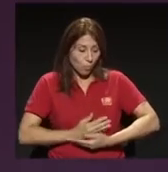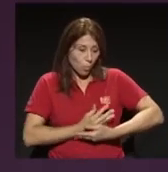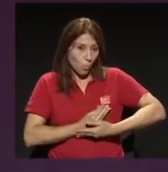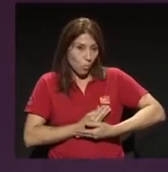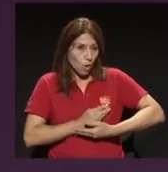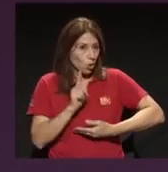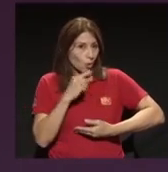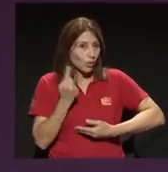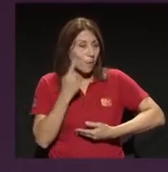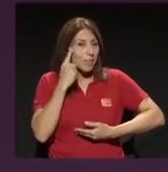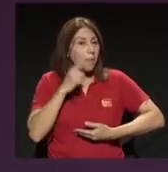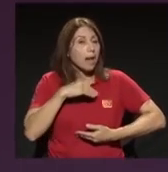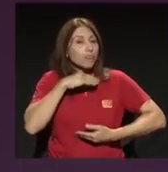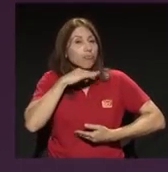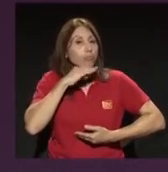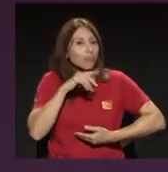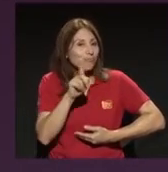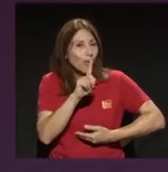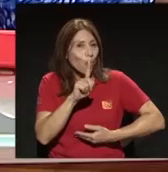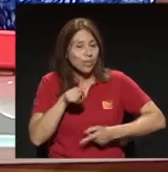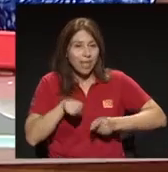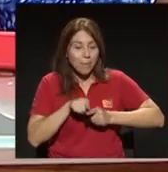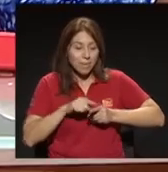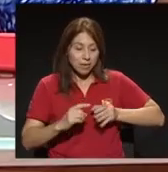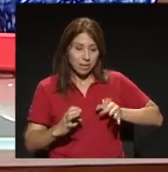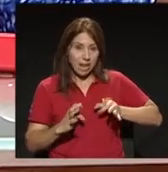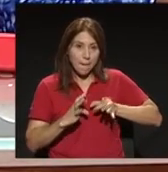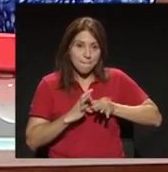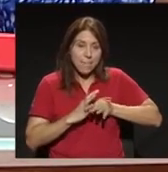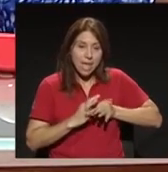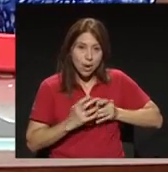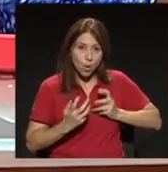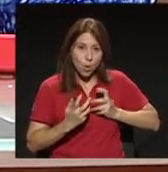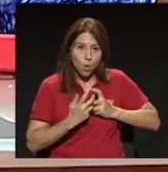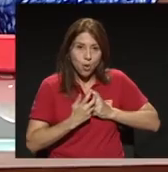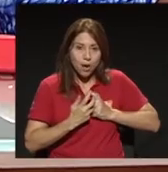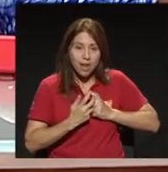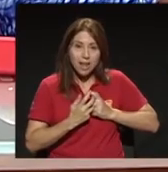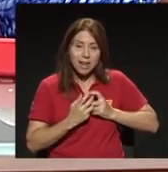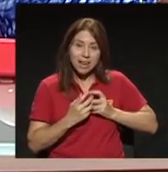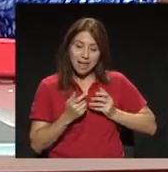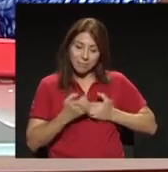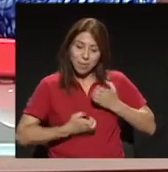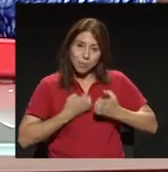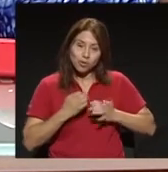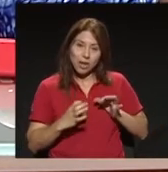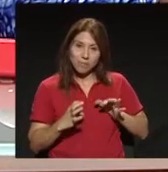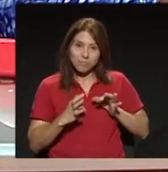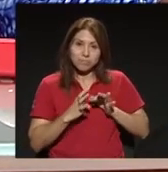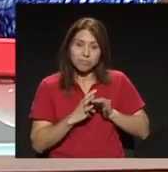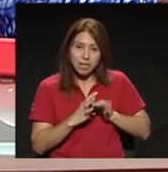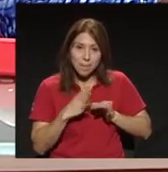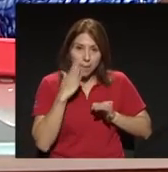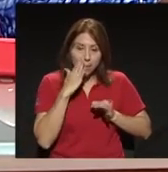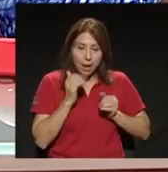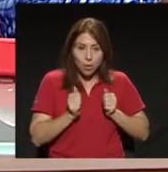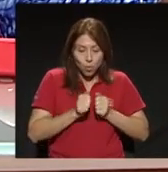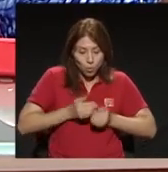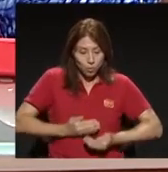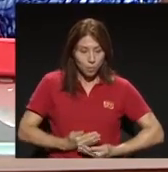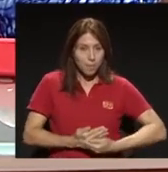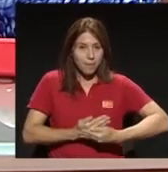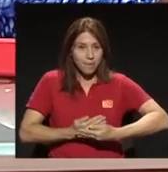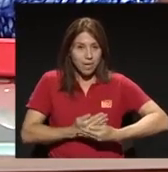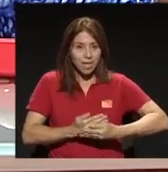la conexión emocional entre mamá y bebé y el consuelo después para